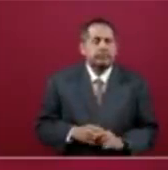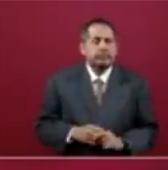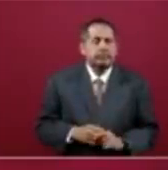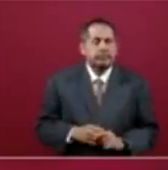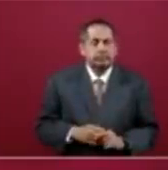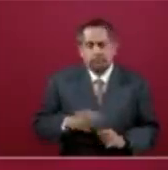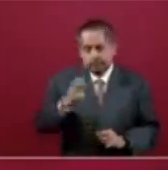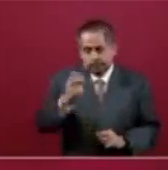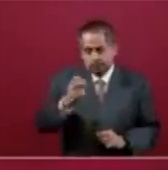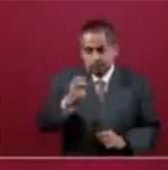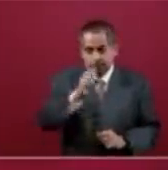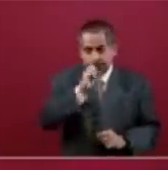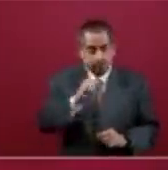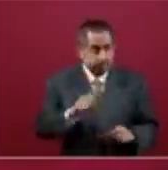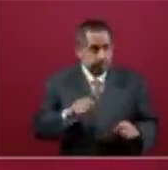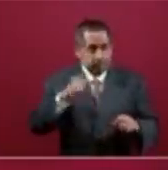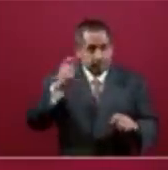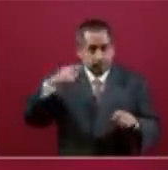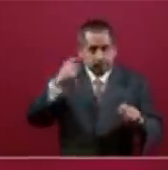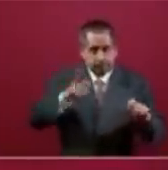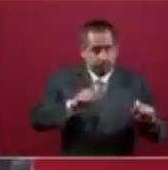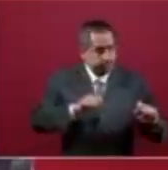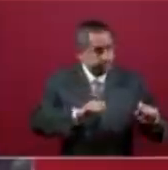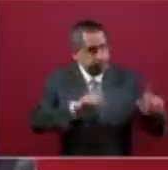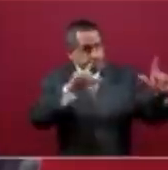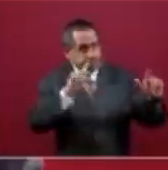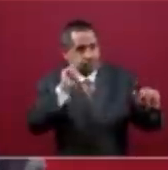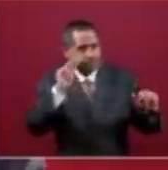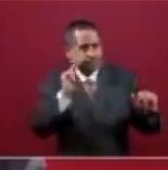Por eso se dio a conocer